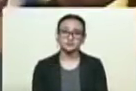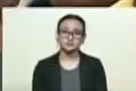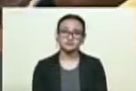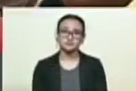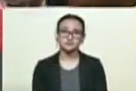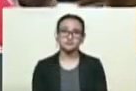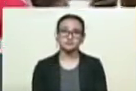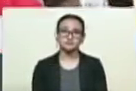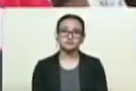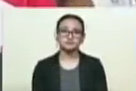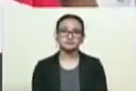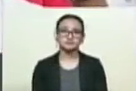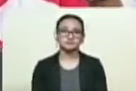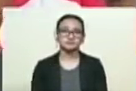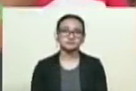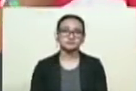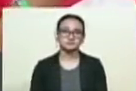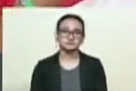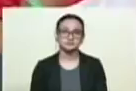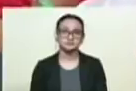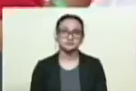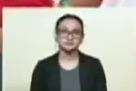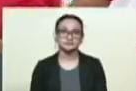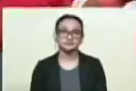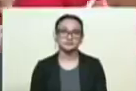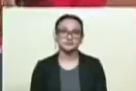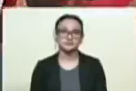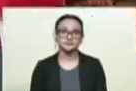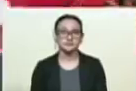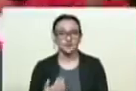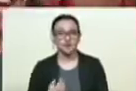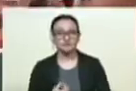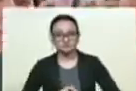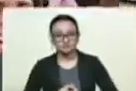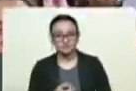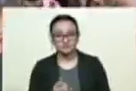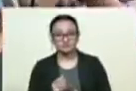ustedes, yo quiero darles una tarea a ustedes.